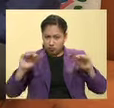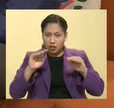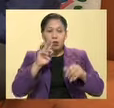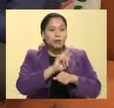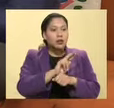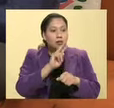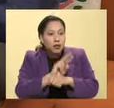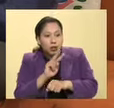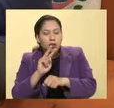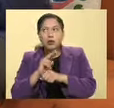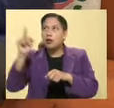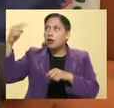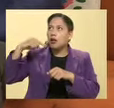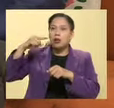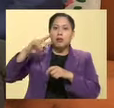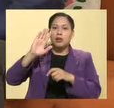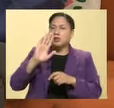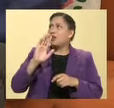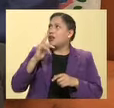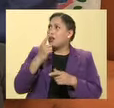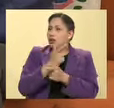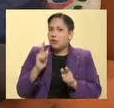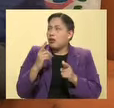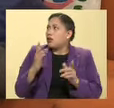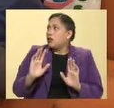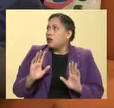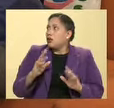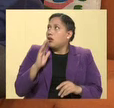y como amenazada esa libertad, ¿no? De acuerdo.